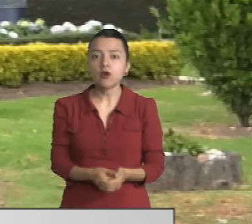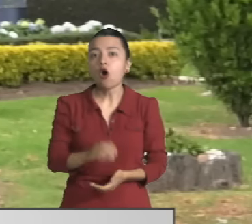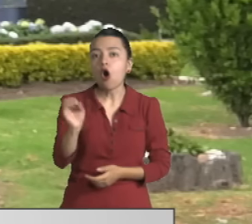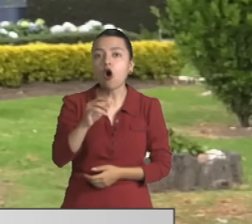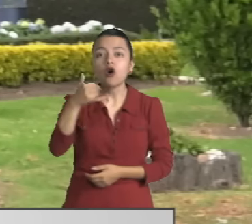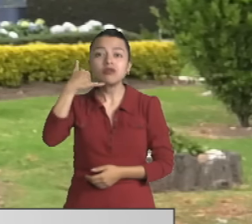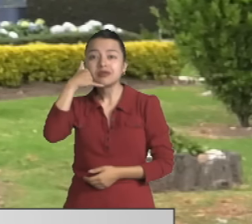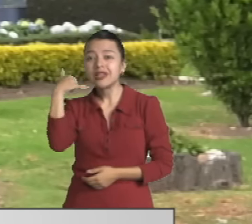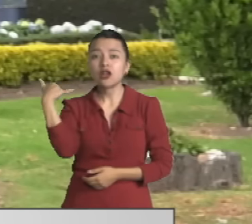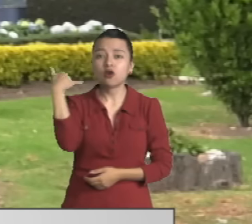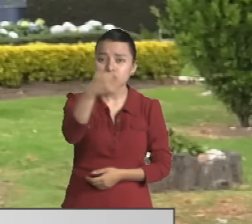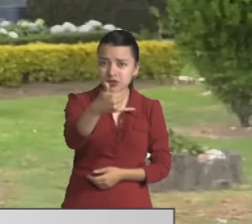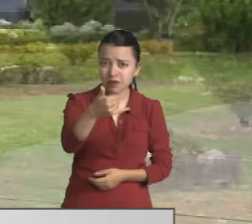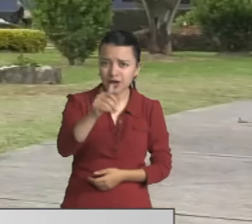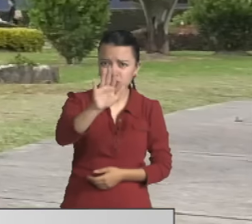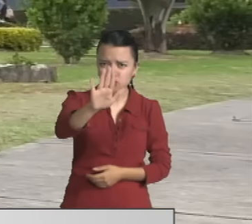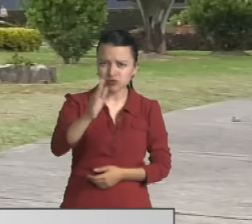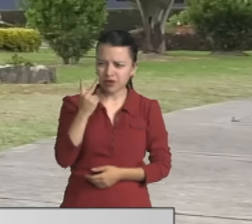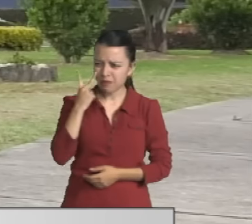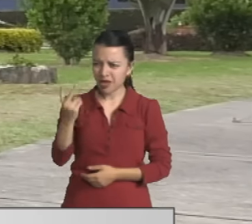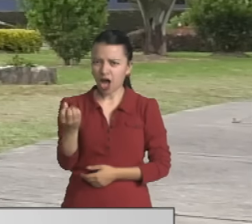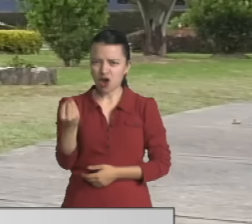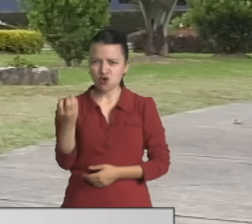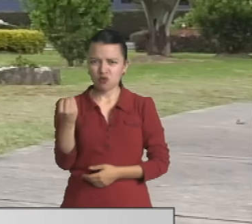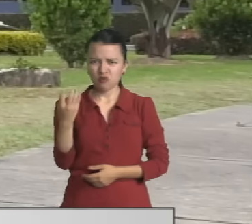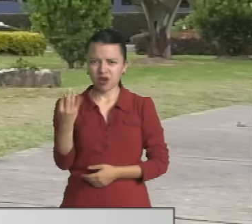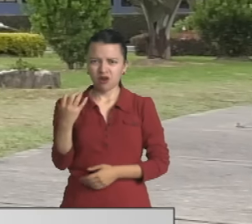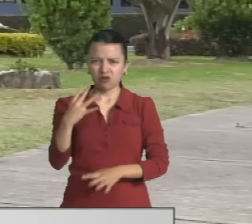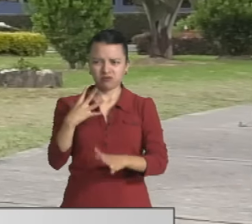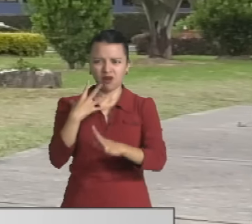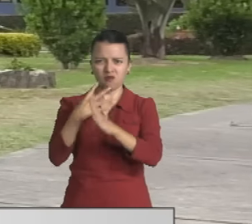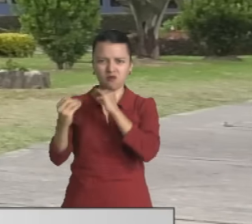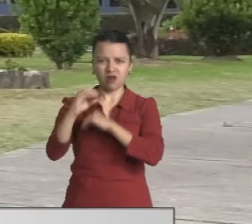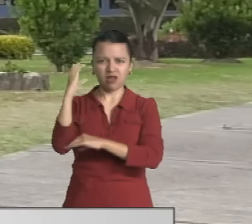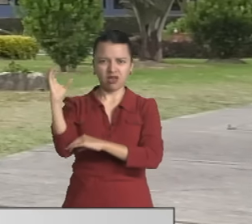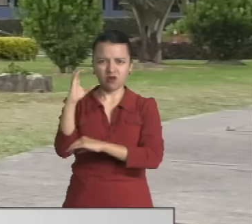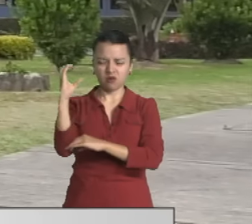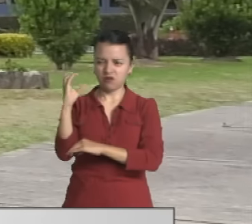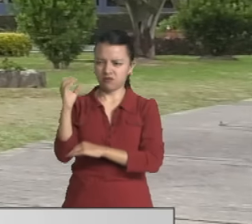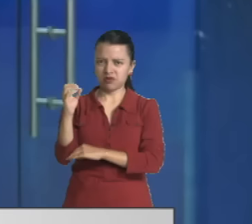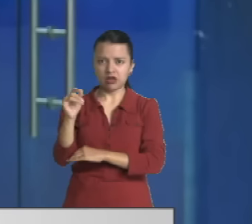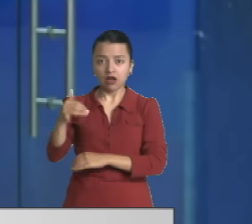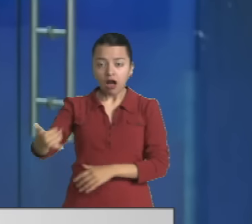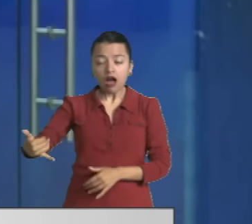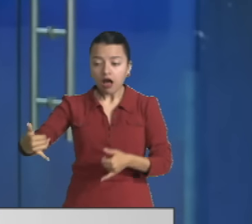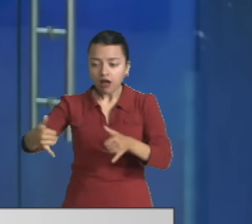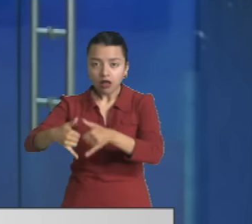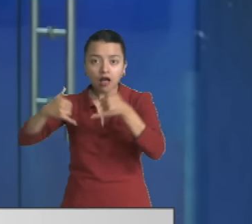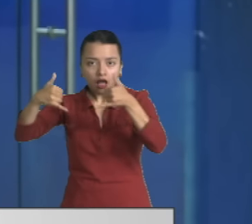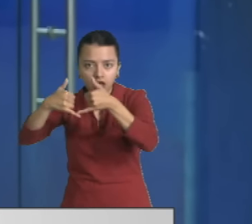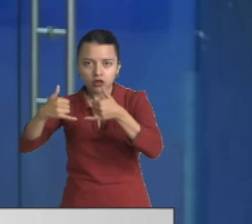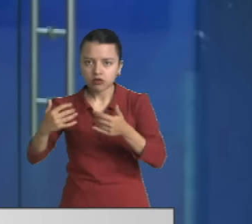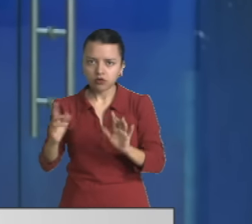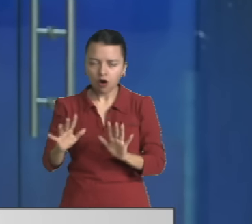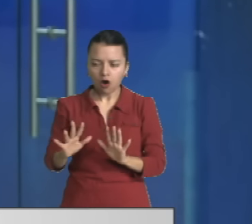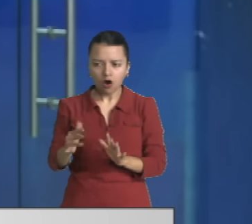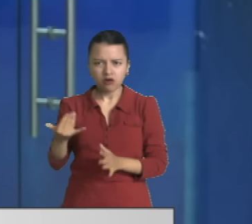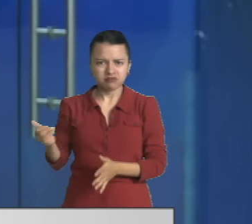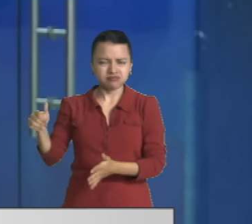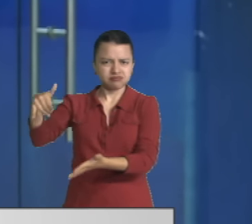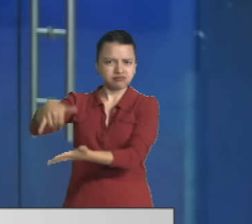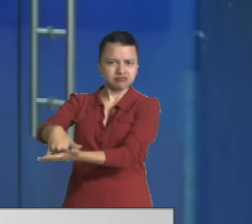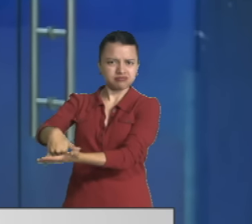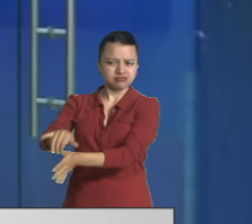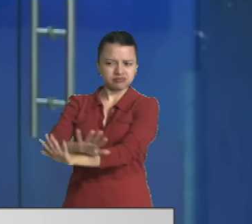que preferiblemente no debemos contestar. Van 220 capturas en 2024. Otra noticia importante la dio el director